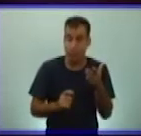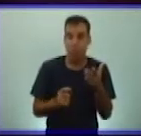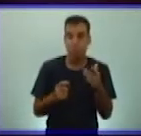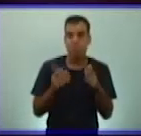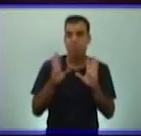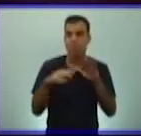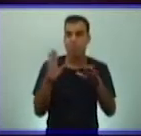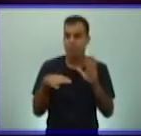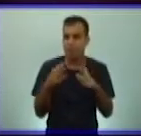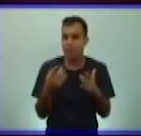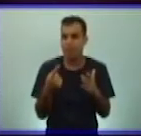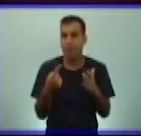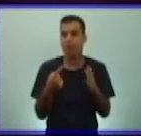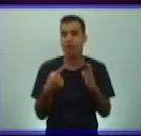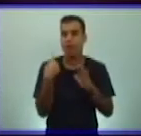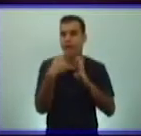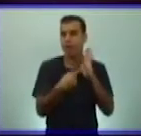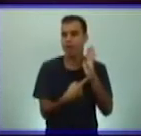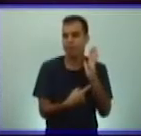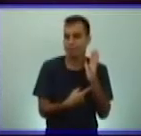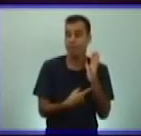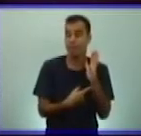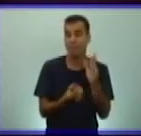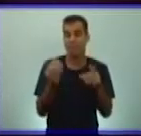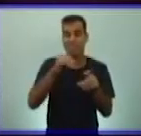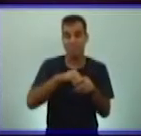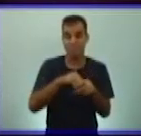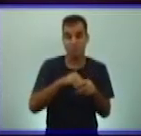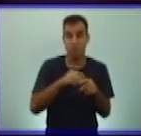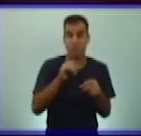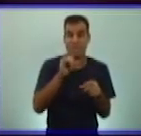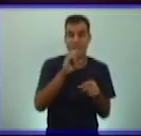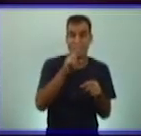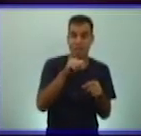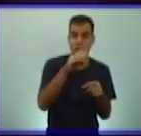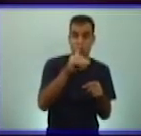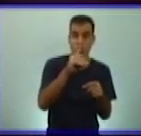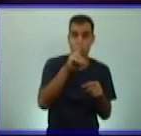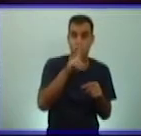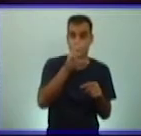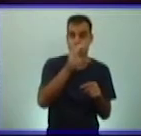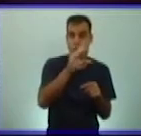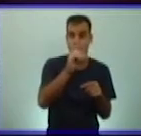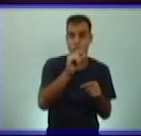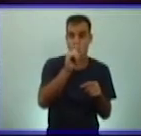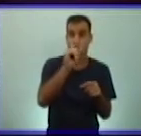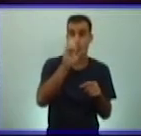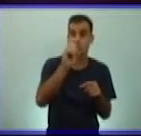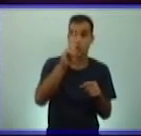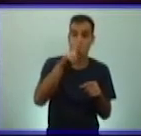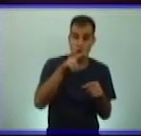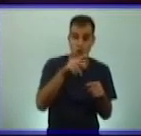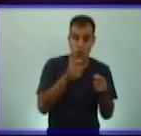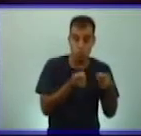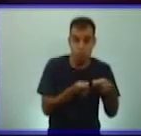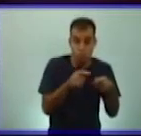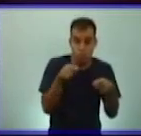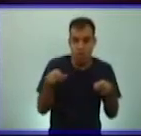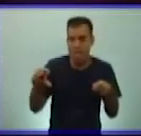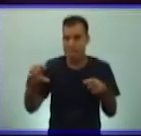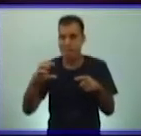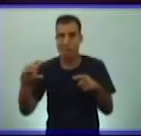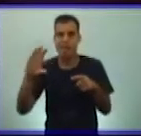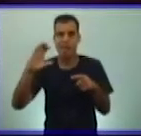circuito que estaría formado por un inductor y un capacitor. Y luego incluiríamos el resistor y estaríamos hablando